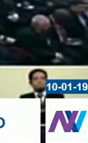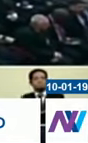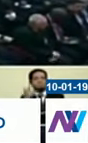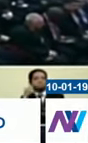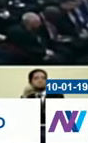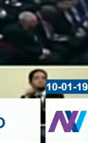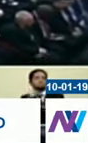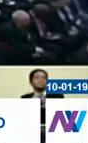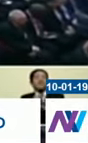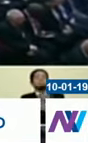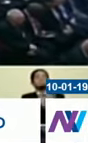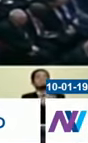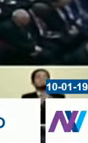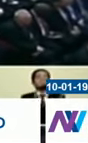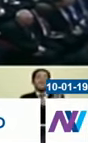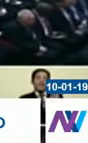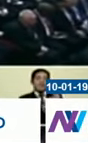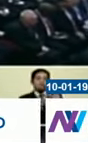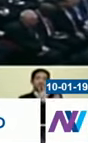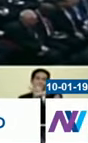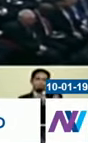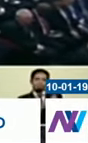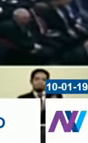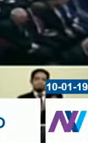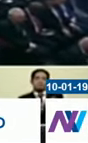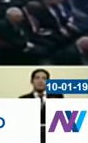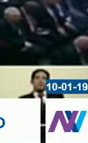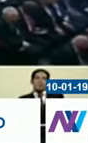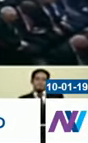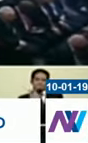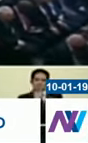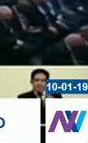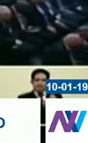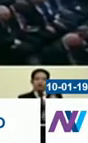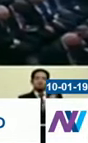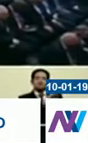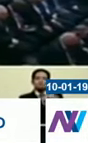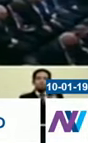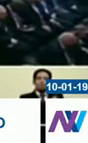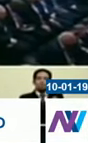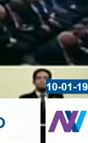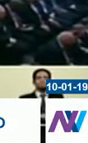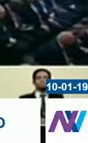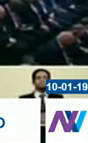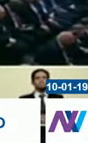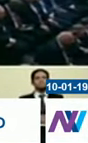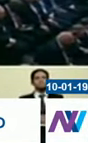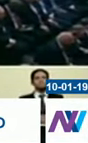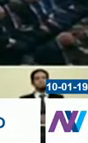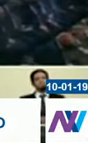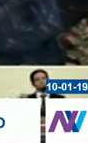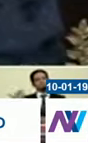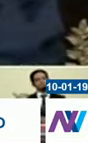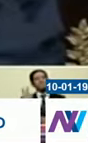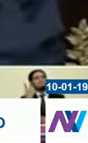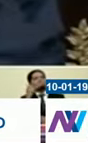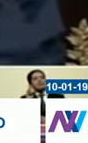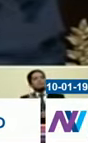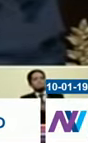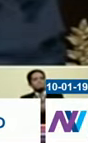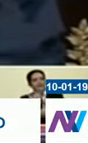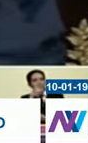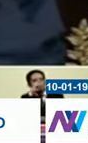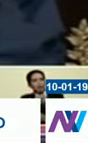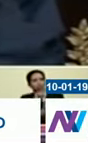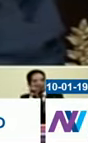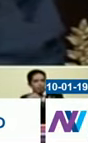Derecho delimitado en la propia Carta Magna. El 20 de mayo del 2018,